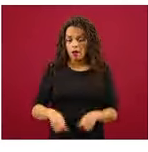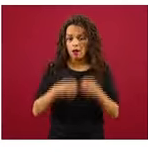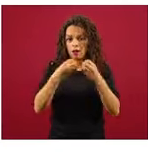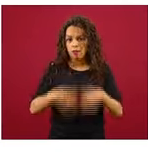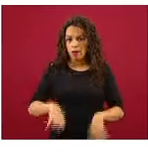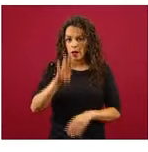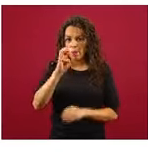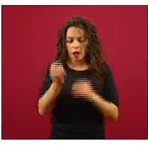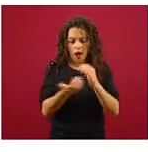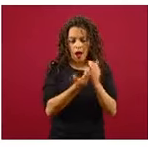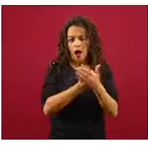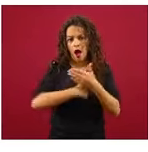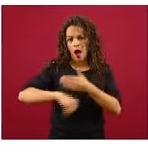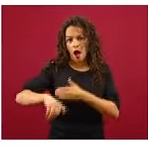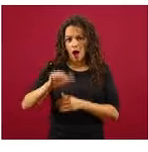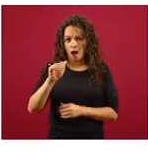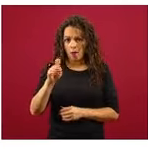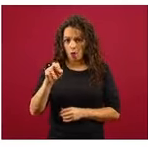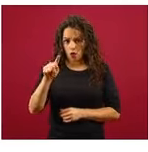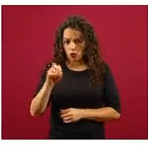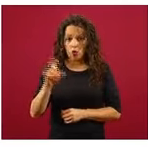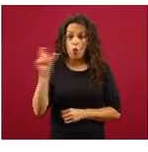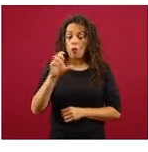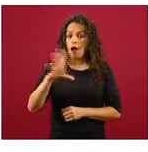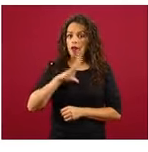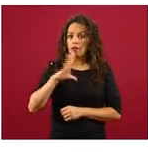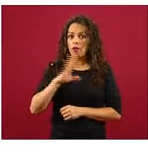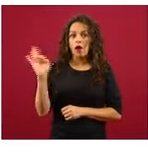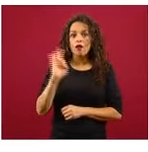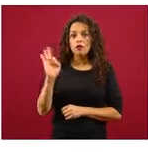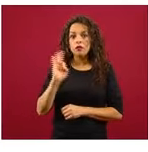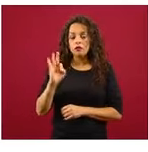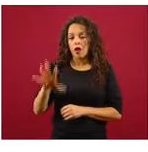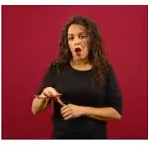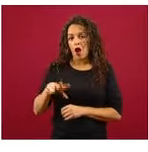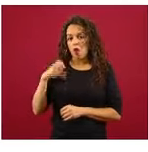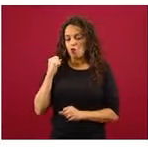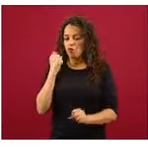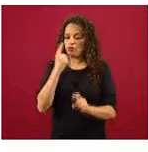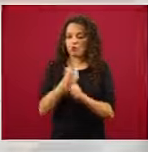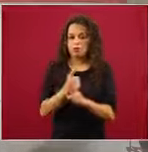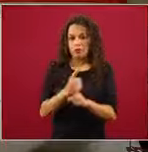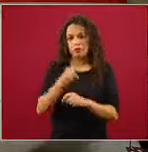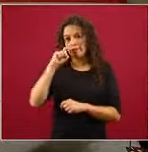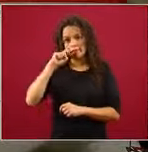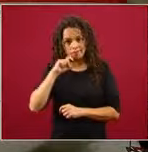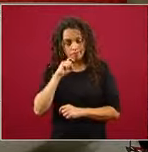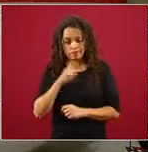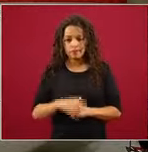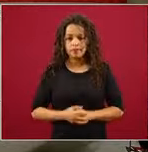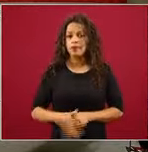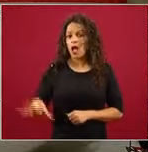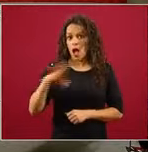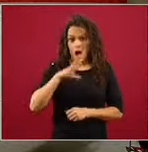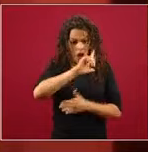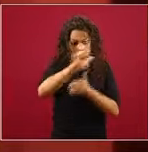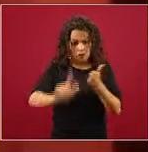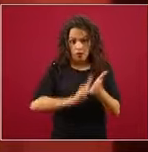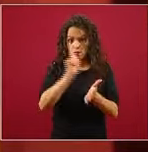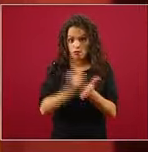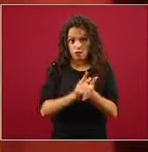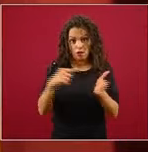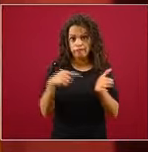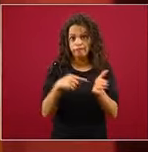de una violación. Esta es una causal que está vigente en toda la legislación del país, y